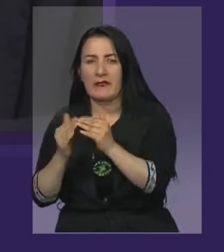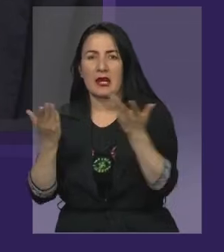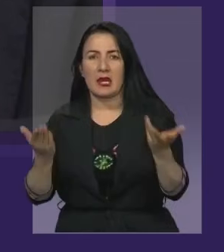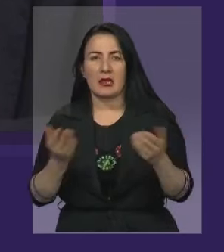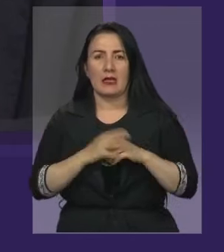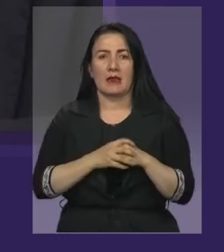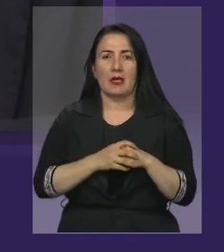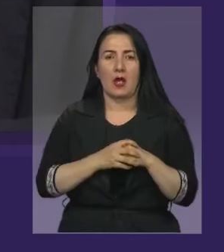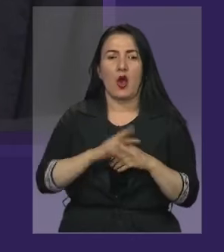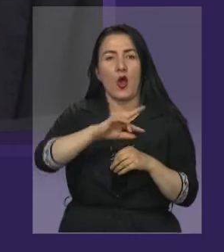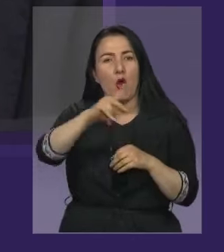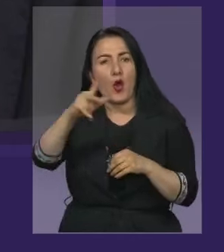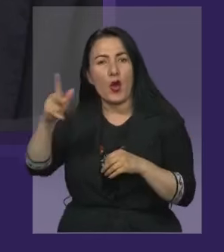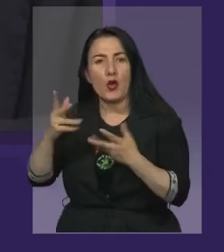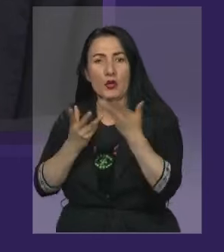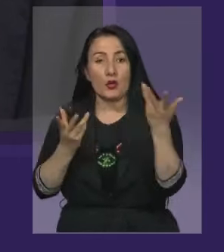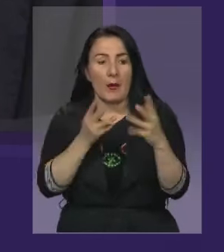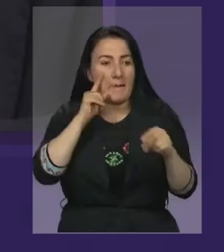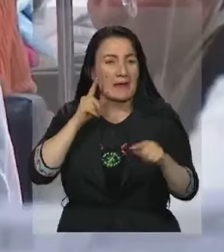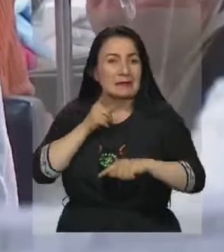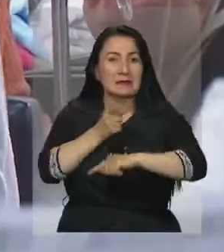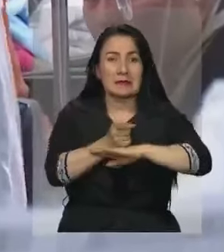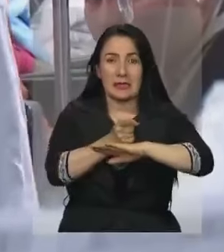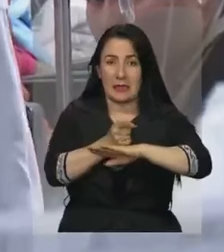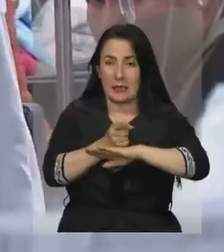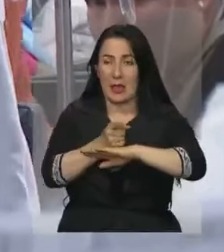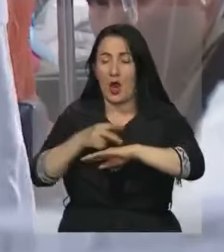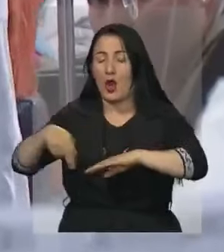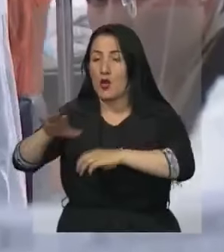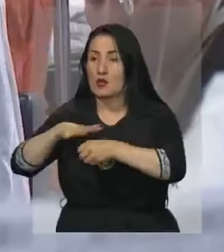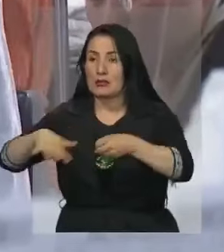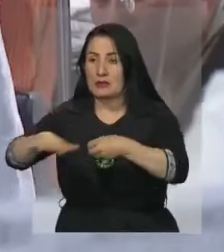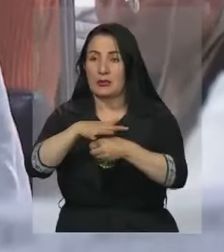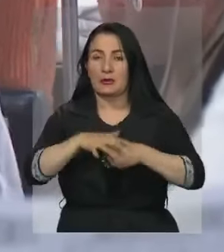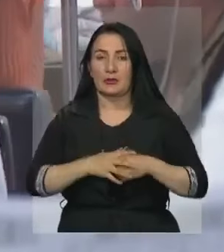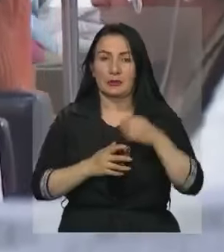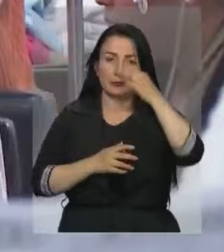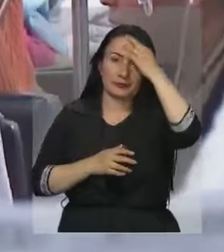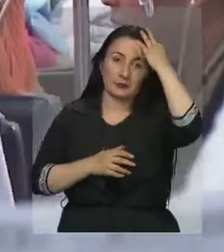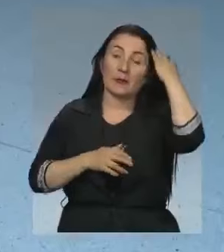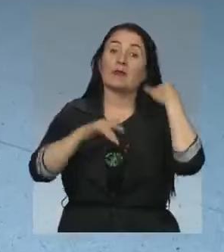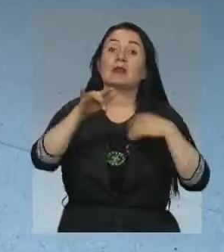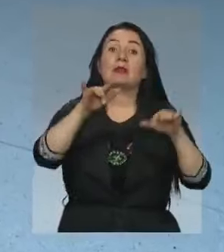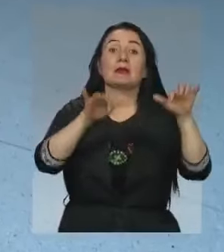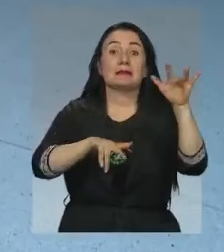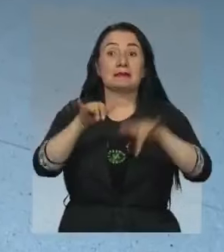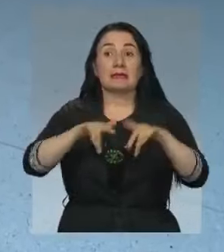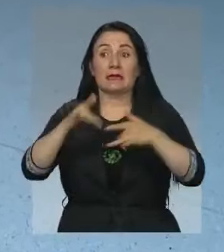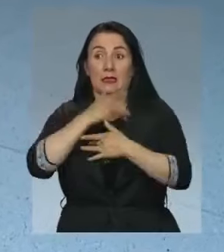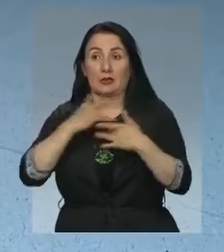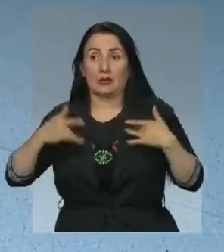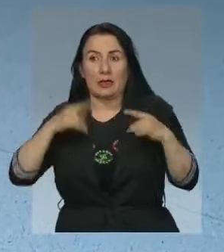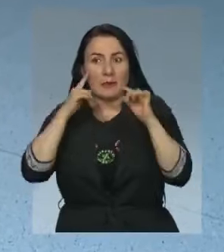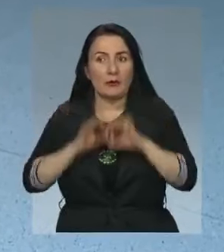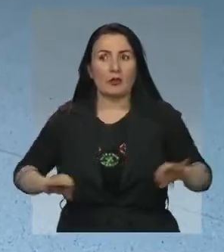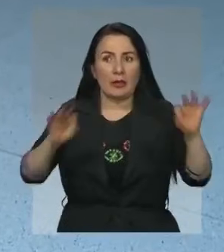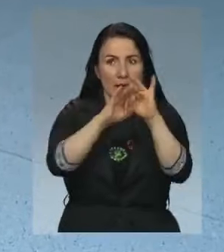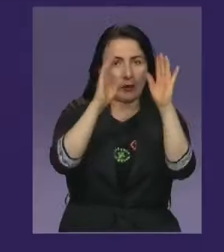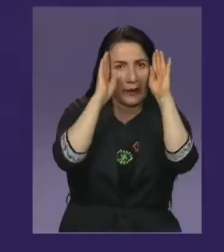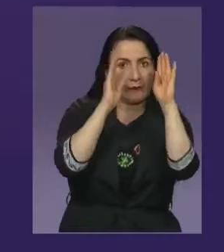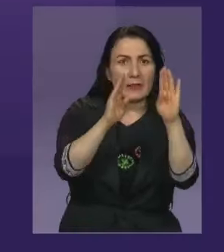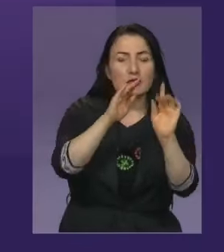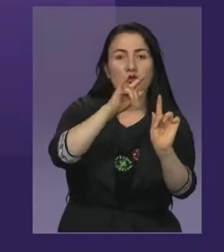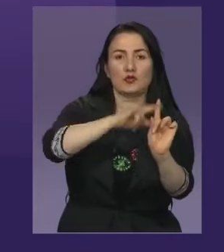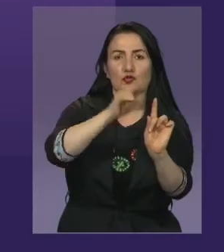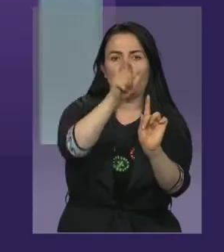ambiente y en otros, intervenirlos desde los demás sectores. Para el secretario de Salud es prioridad avanzar en la atención al usuario. Y